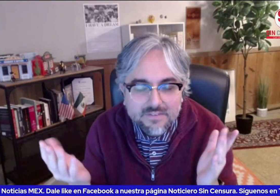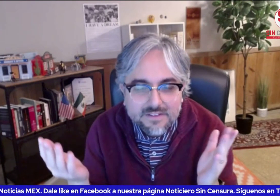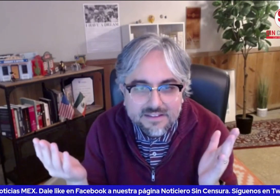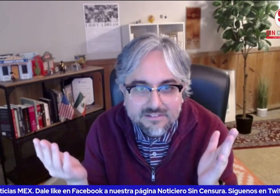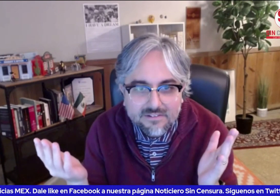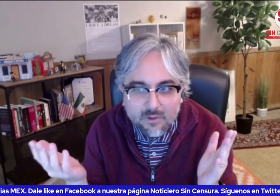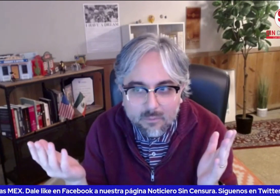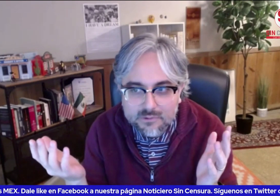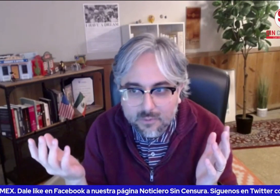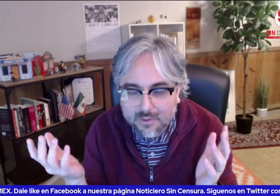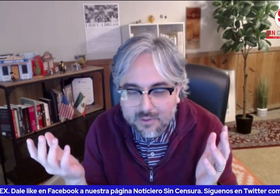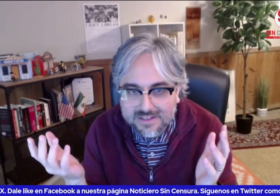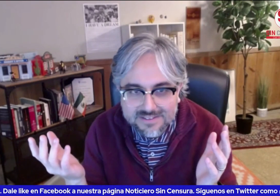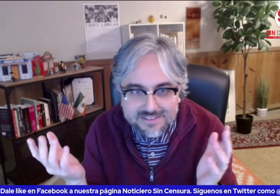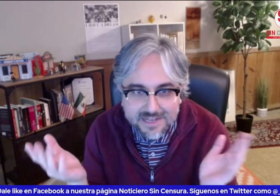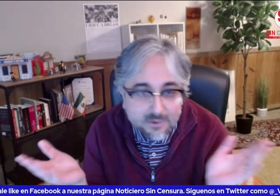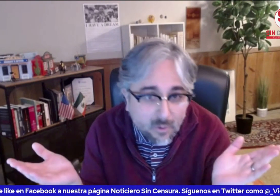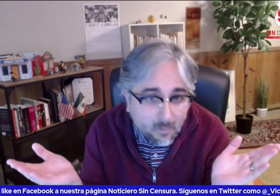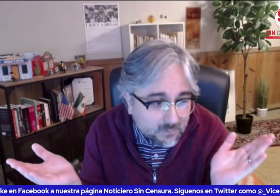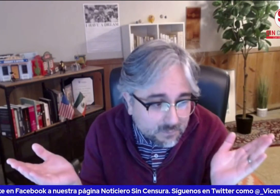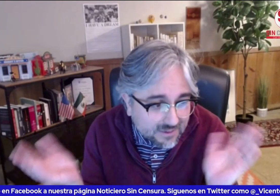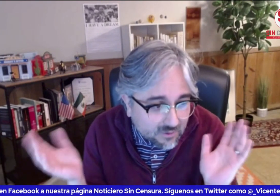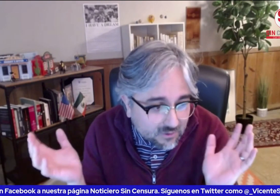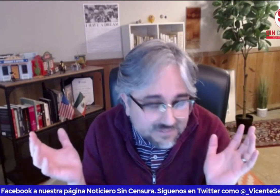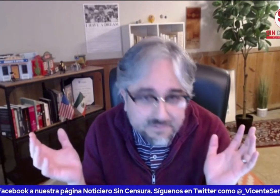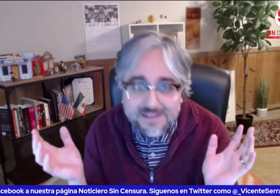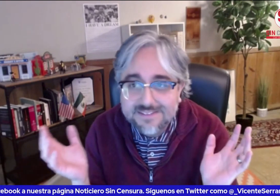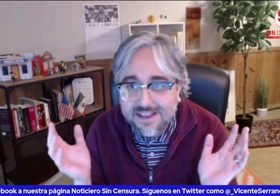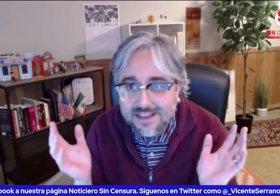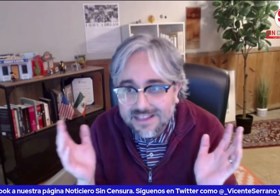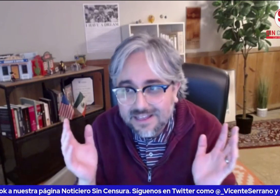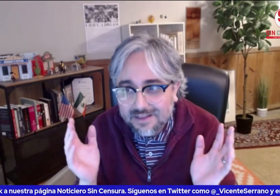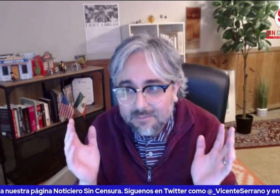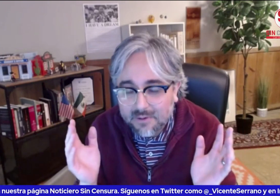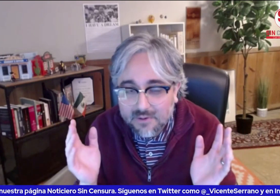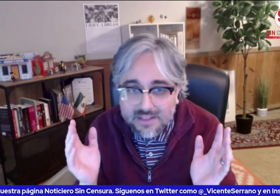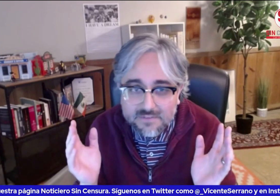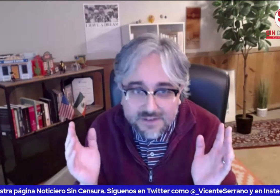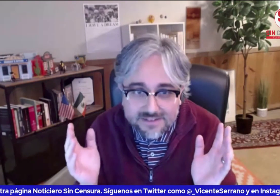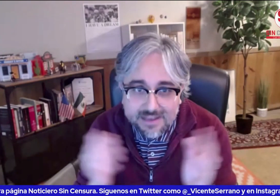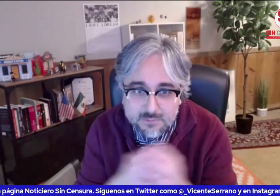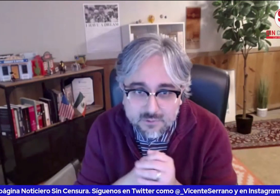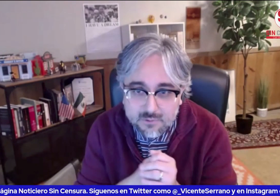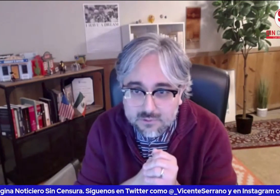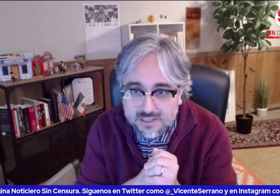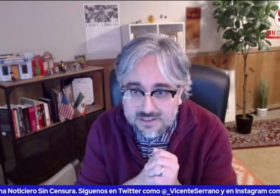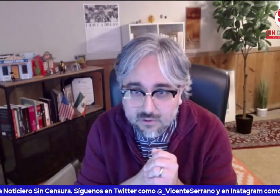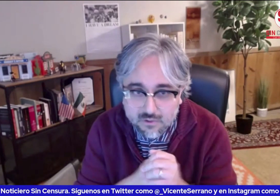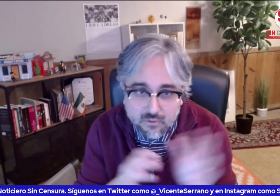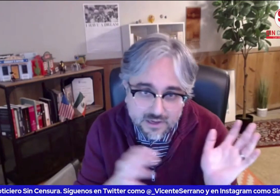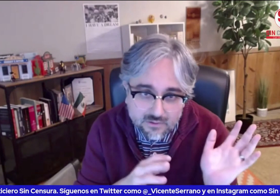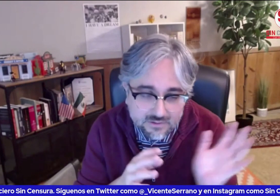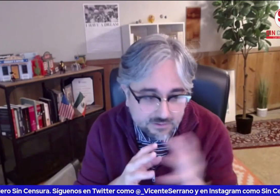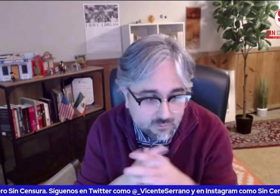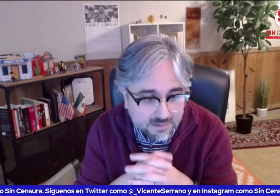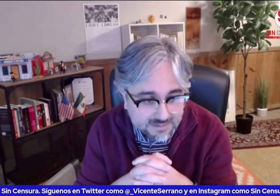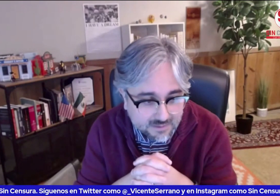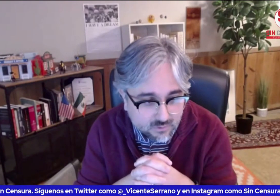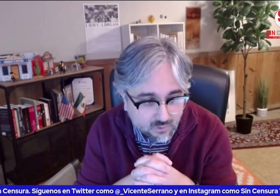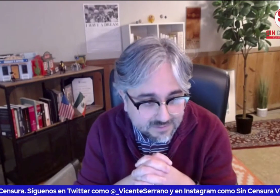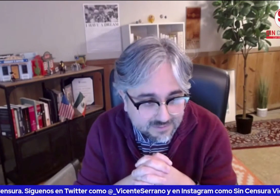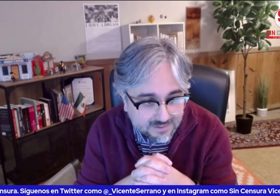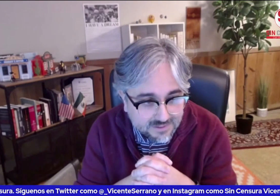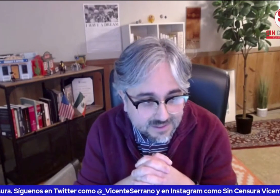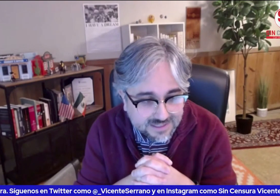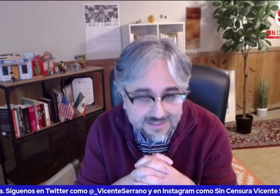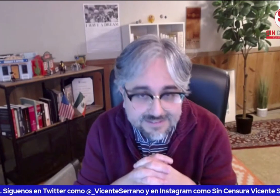estoy ahí defendiendo a López Obrador y etcétera. Y no, pues miren, no es defensa, pero hay una diferencia absoluta entre lo que ocurrió en los sexenios pasados